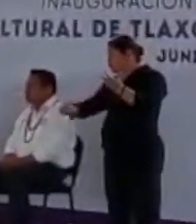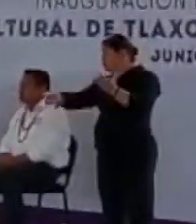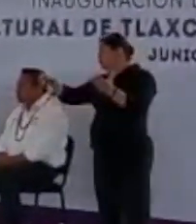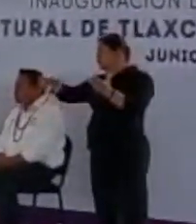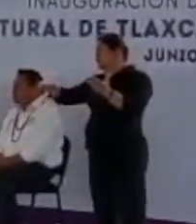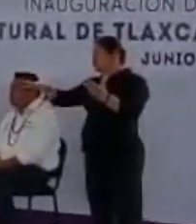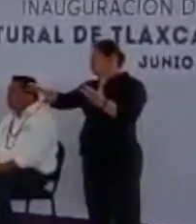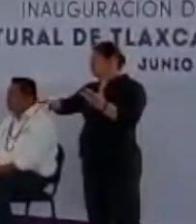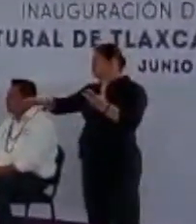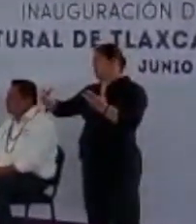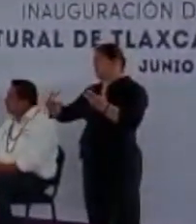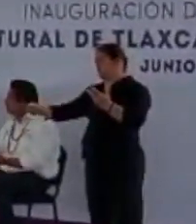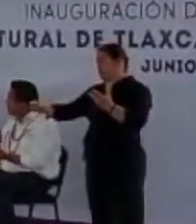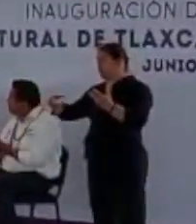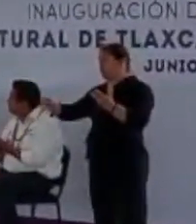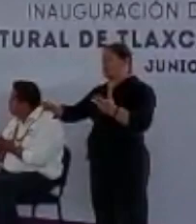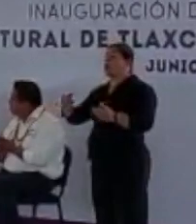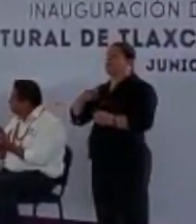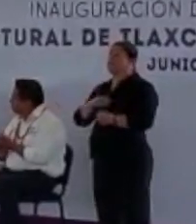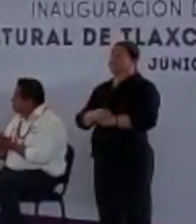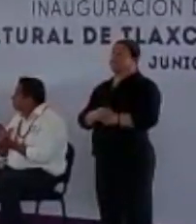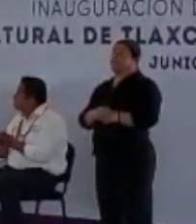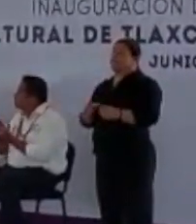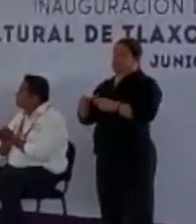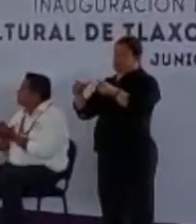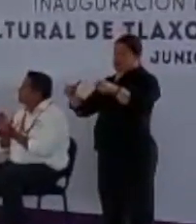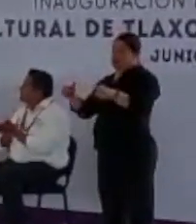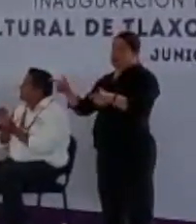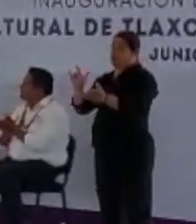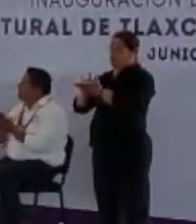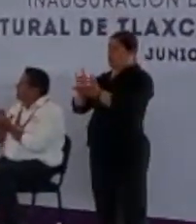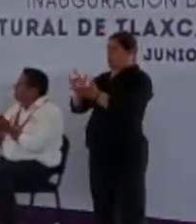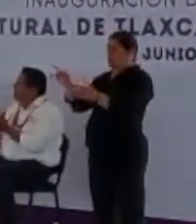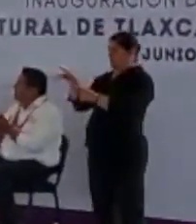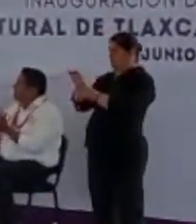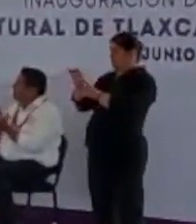la segunda etapa. Gracias al comité por todo su apoyo. Muchas gracias.